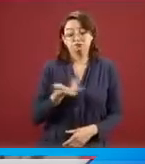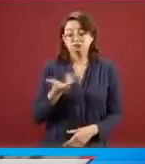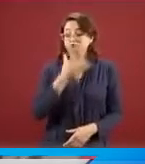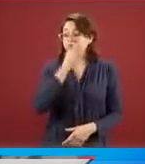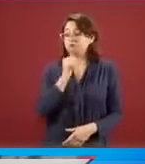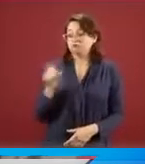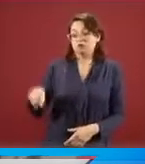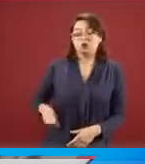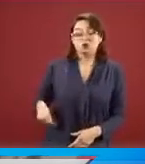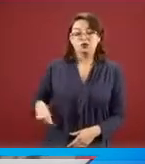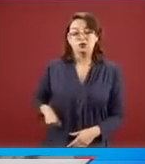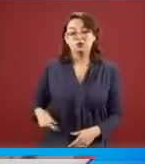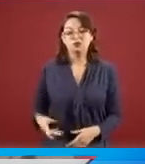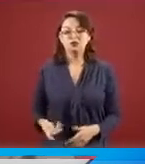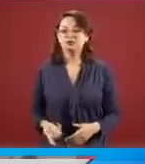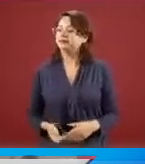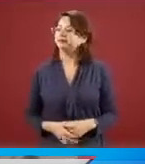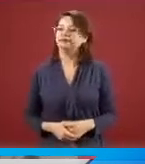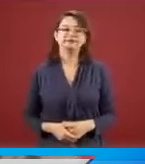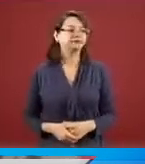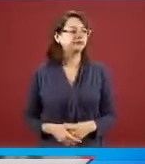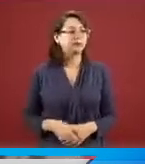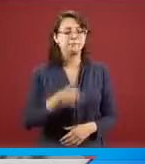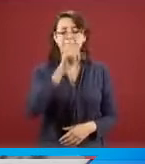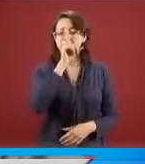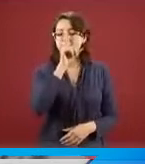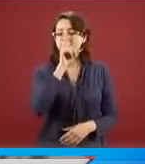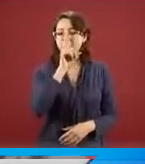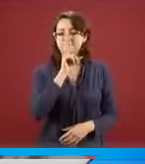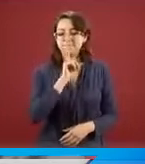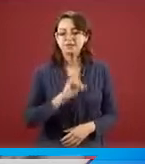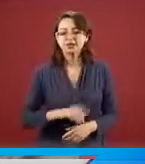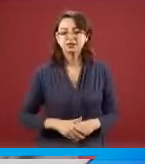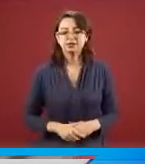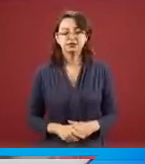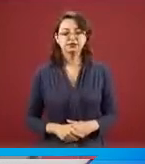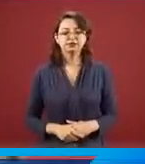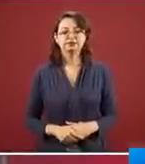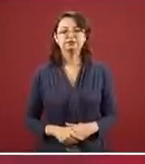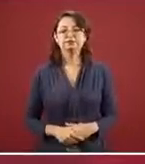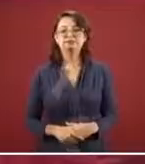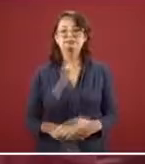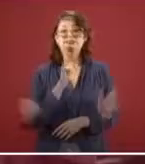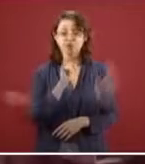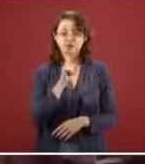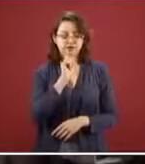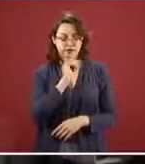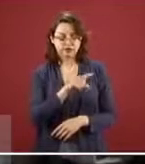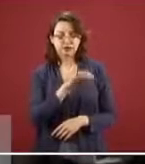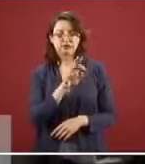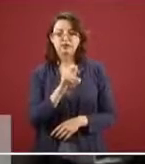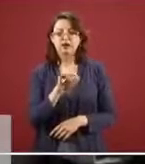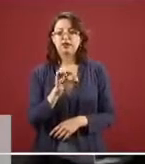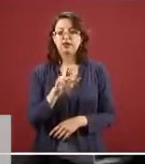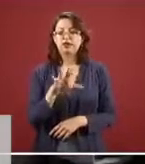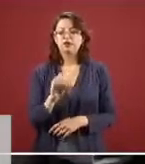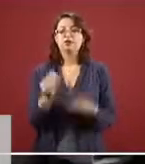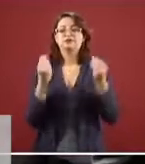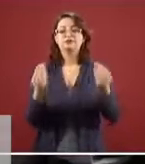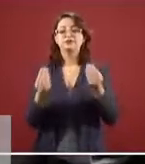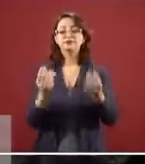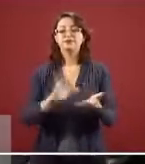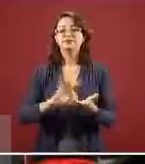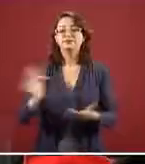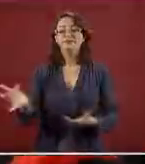de austeridad republicana, evitando gastos extravagantes con viajes en helicóptero y en avión. Muy bien, muchas gracias.